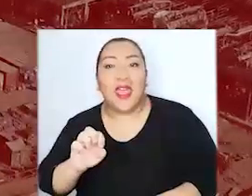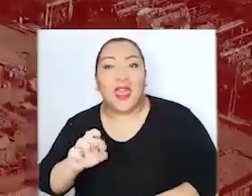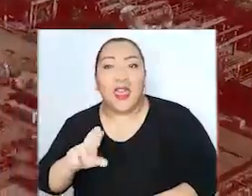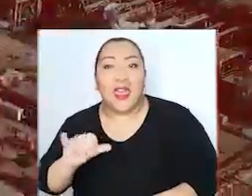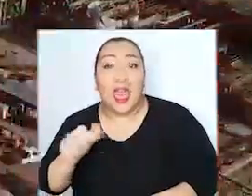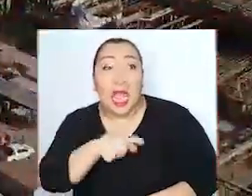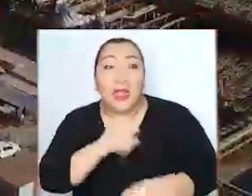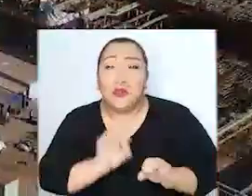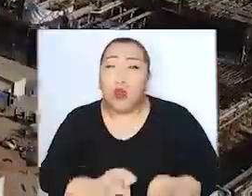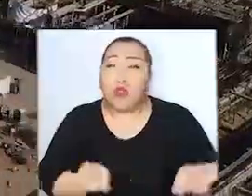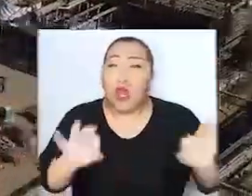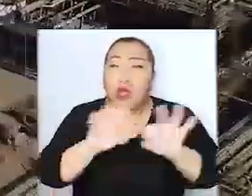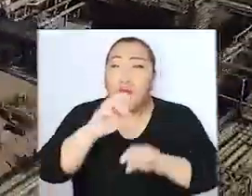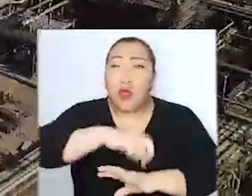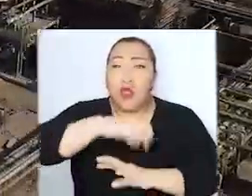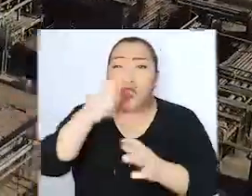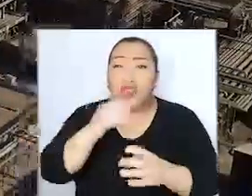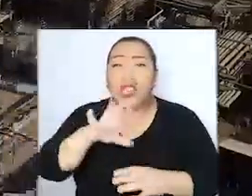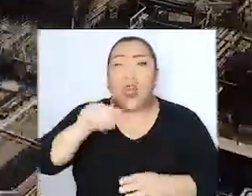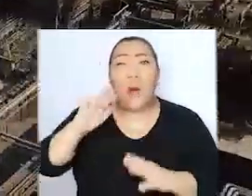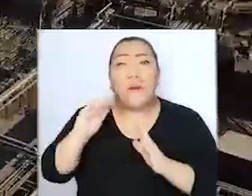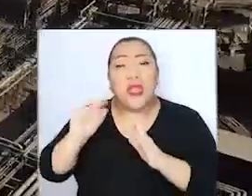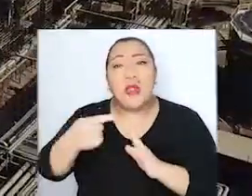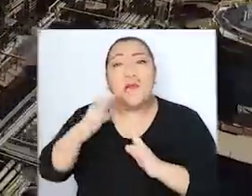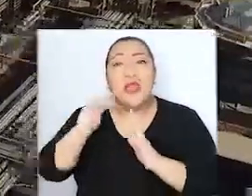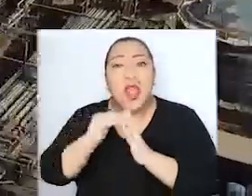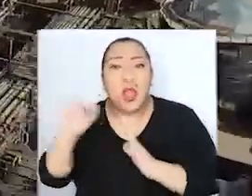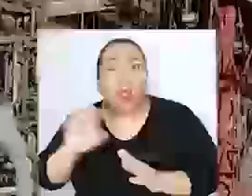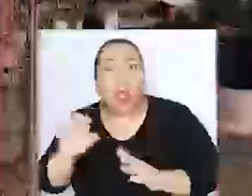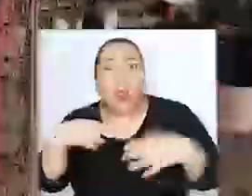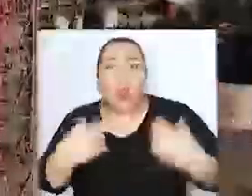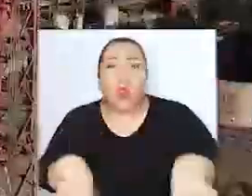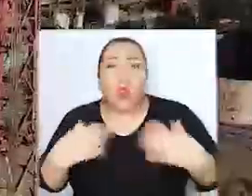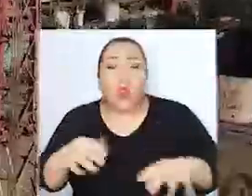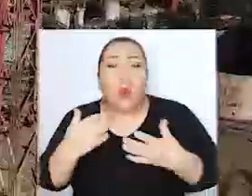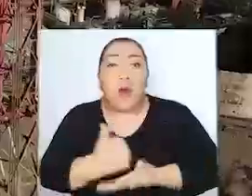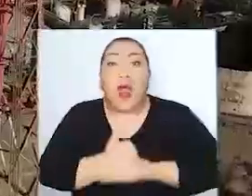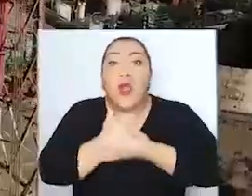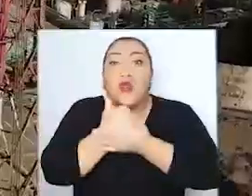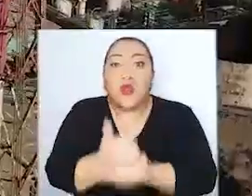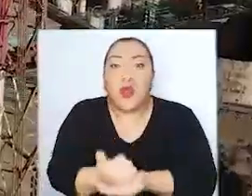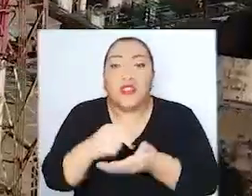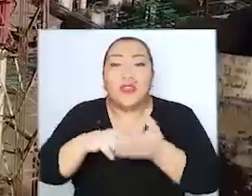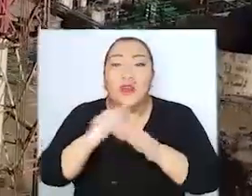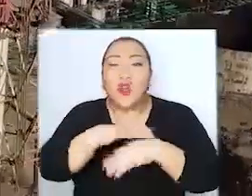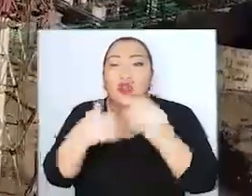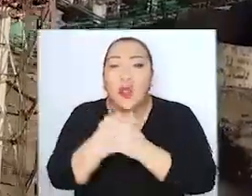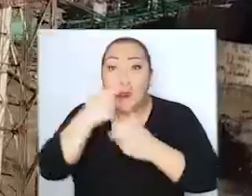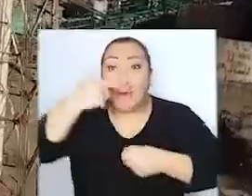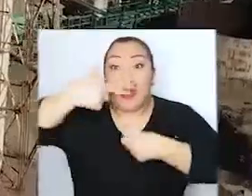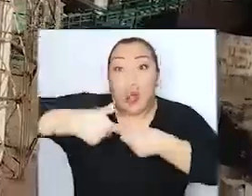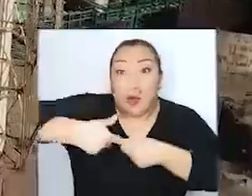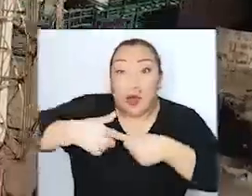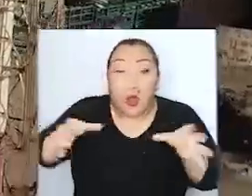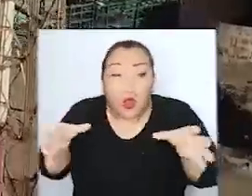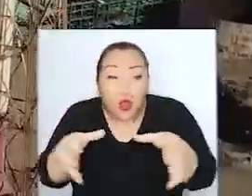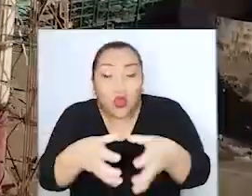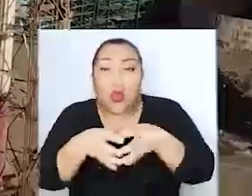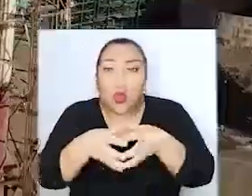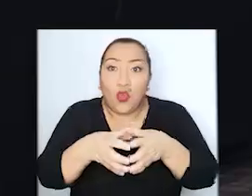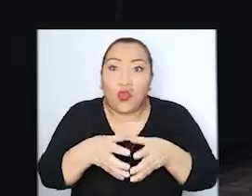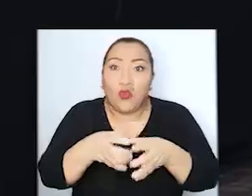más emblemáticos en el país, pues modificará íntegramente el esquema actual de producción de la refinería y de Petroperú en